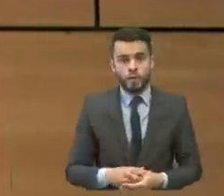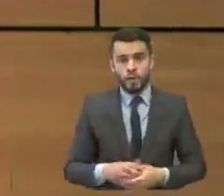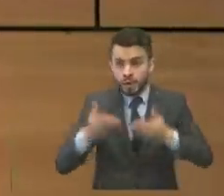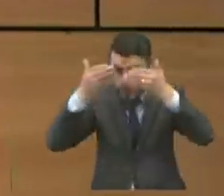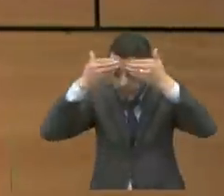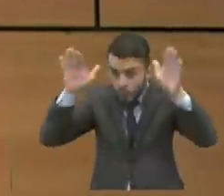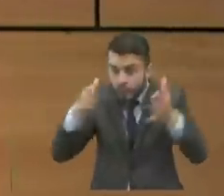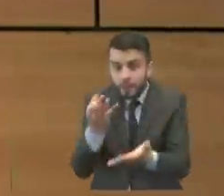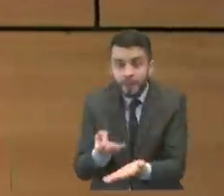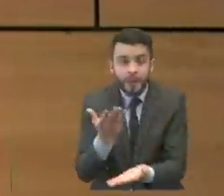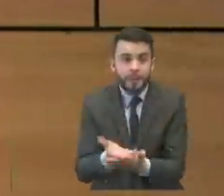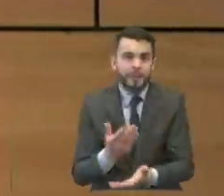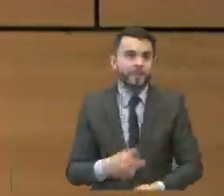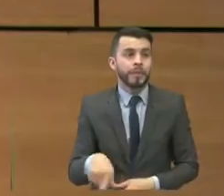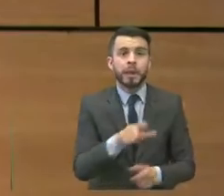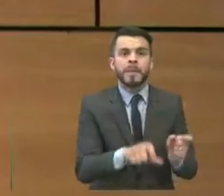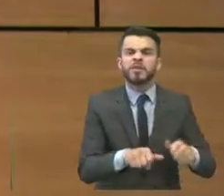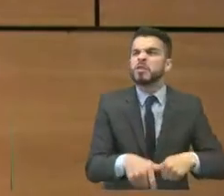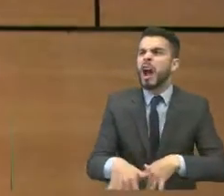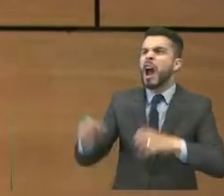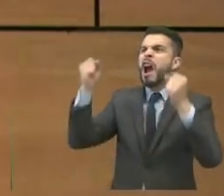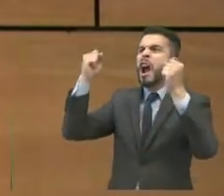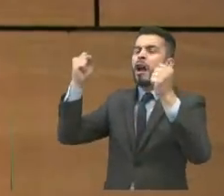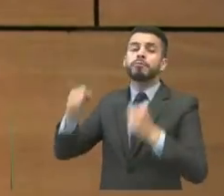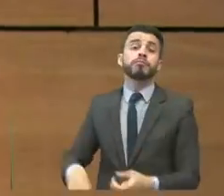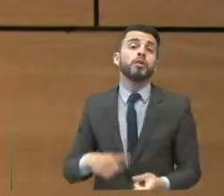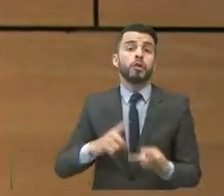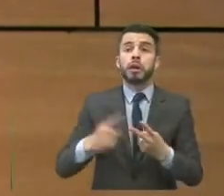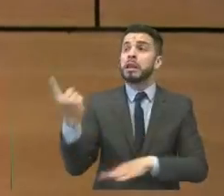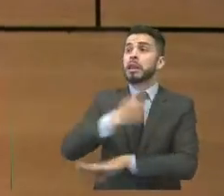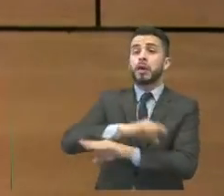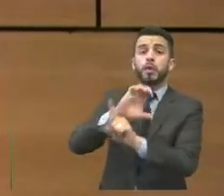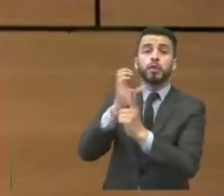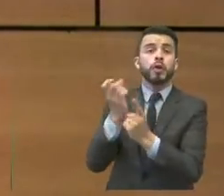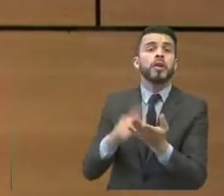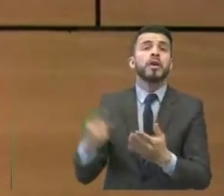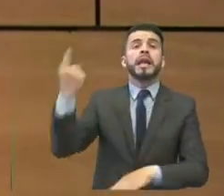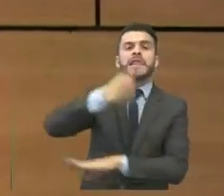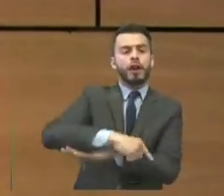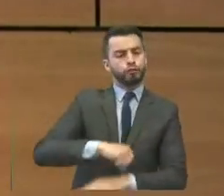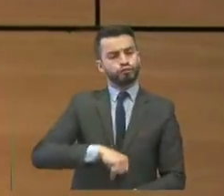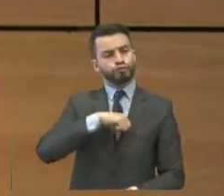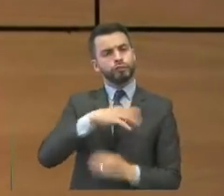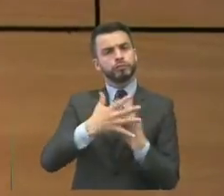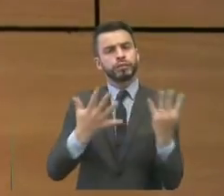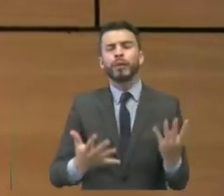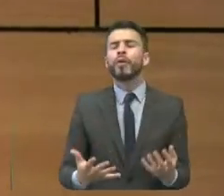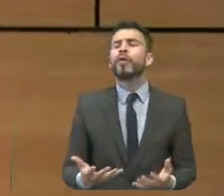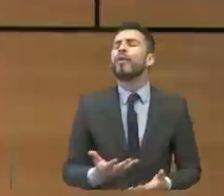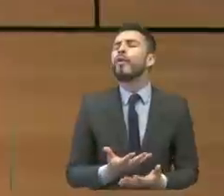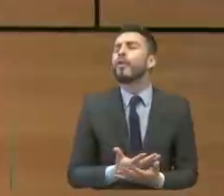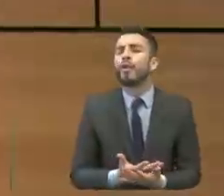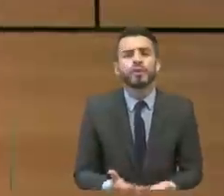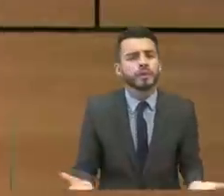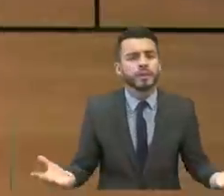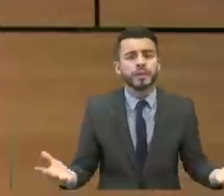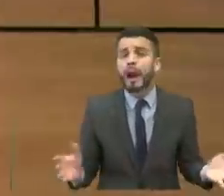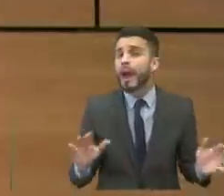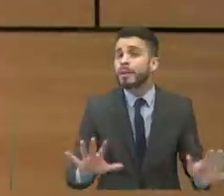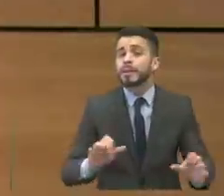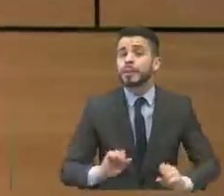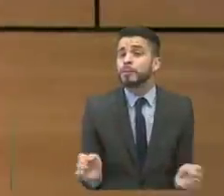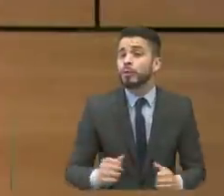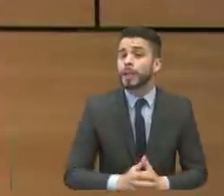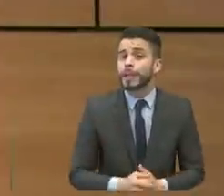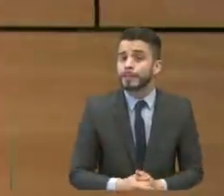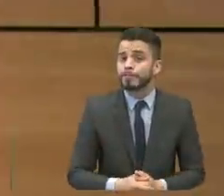a haber manifestaciones, va a haber cultura, va a haber el Día del Orgullo Gay, va a haber... Tenemos que saber que nuestra ciudad opera así y que cada vez que